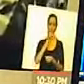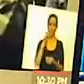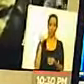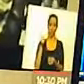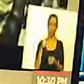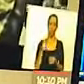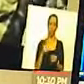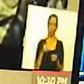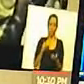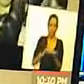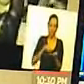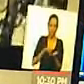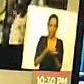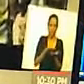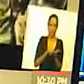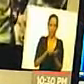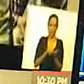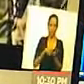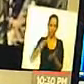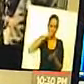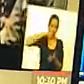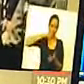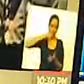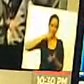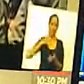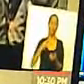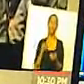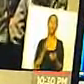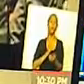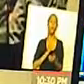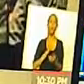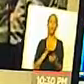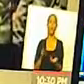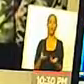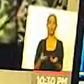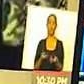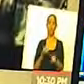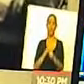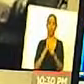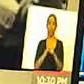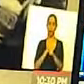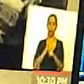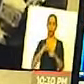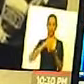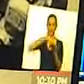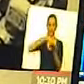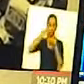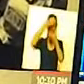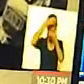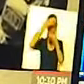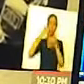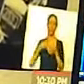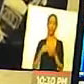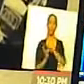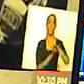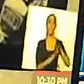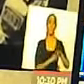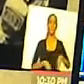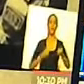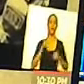pasta de cocaína como parte de la logística de la banda criminal Los Rastrojos. Más de 400.000 litros